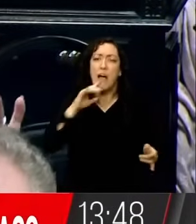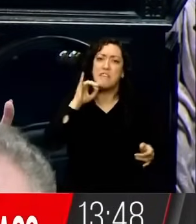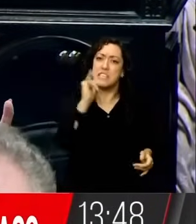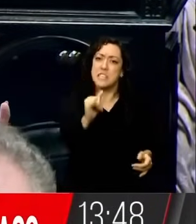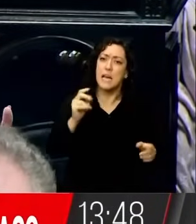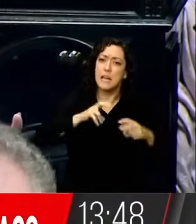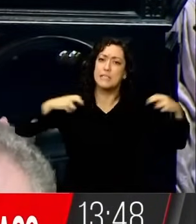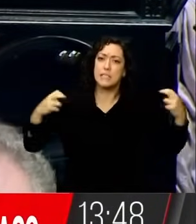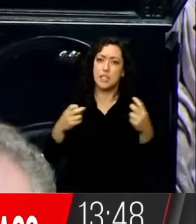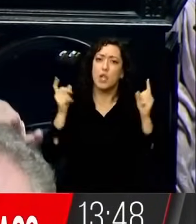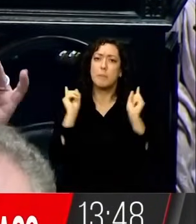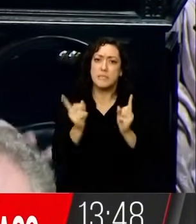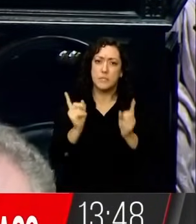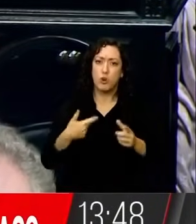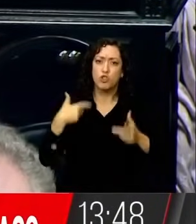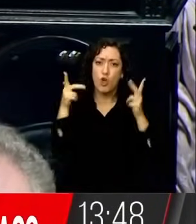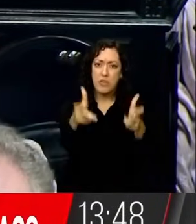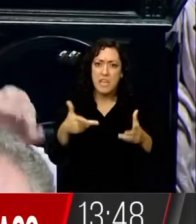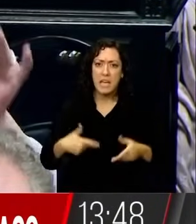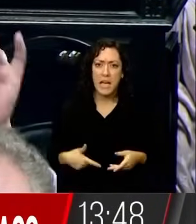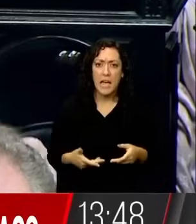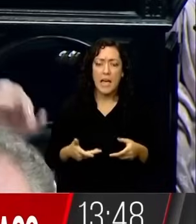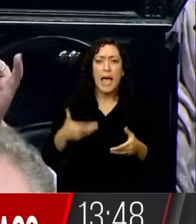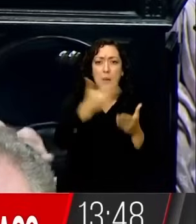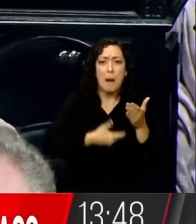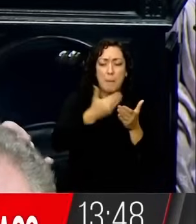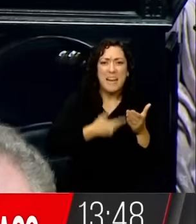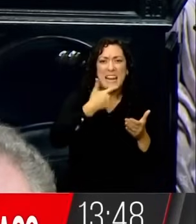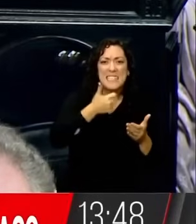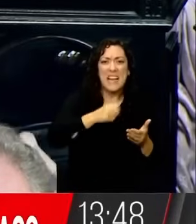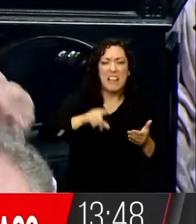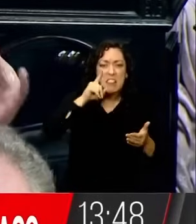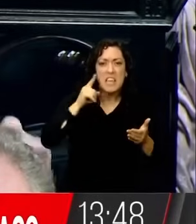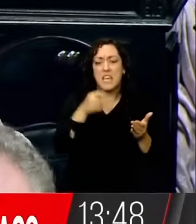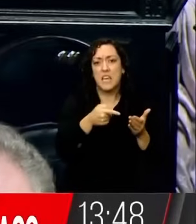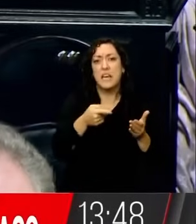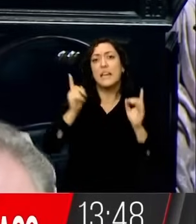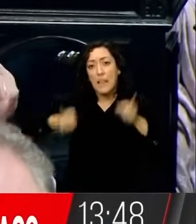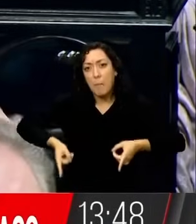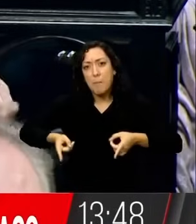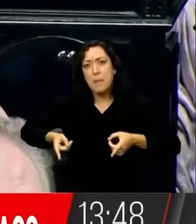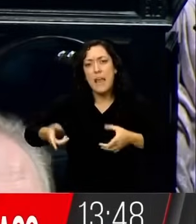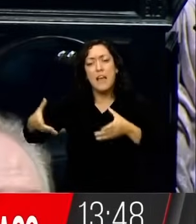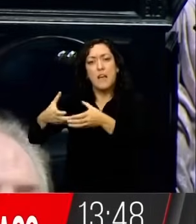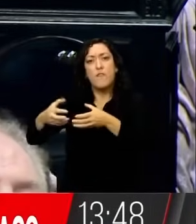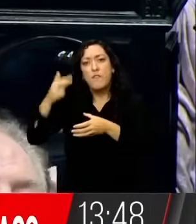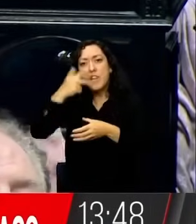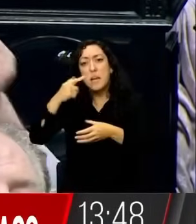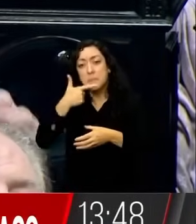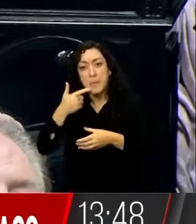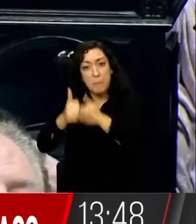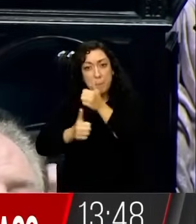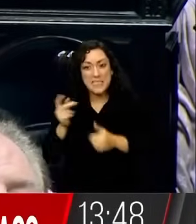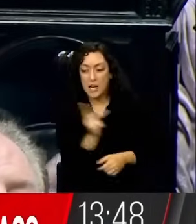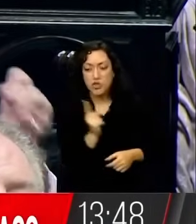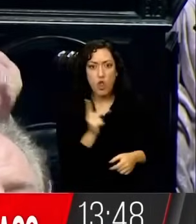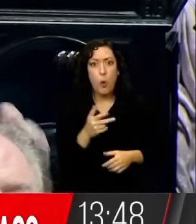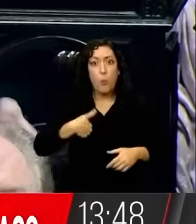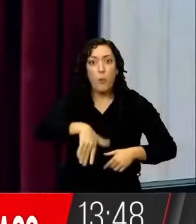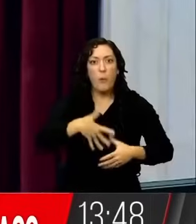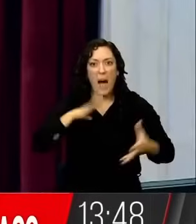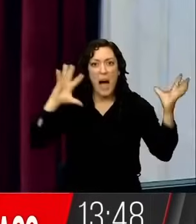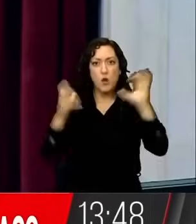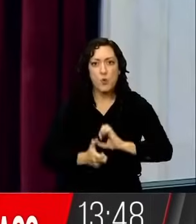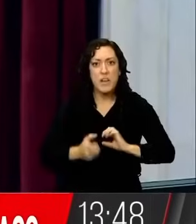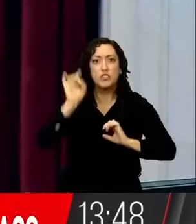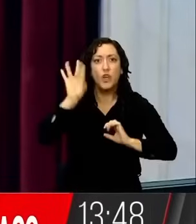en este recinto que el lobby de papelera Sarandí y el lobby de Philip Morris iba a romper, tiene que votar.